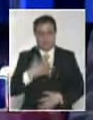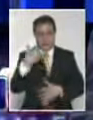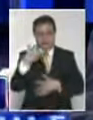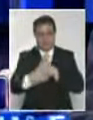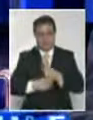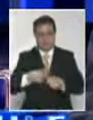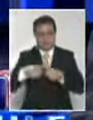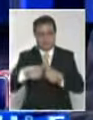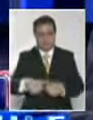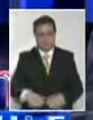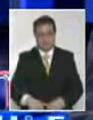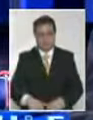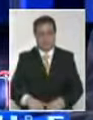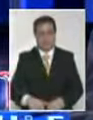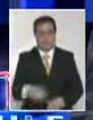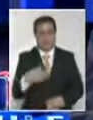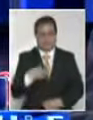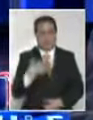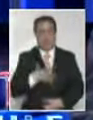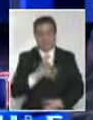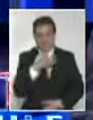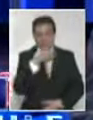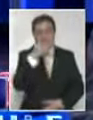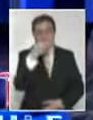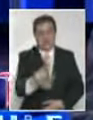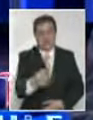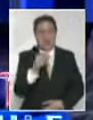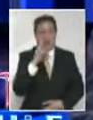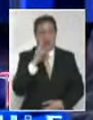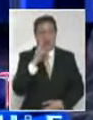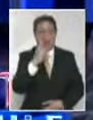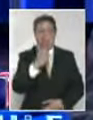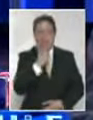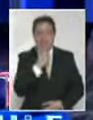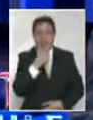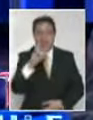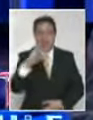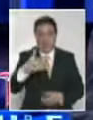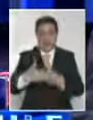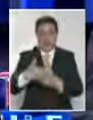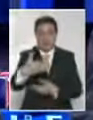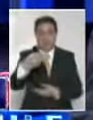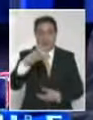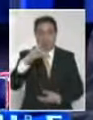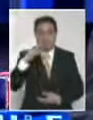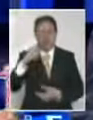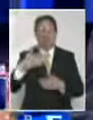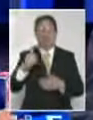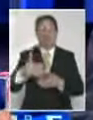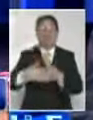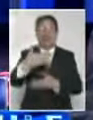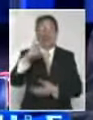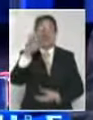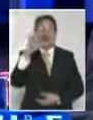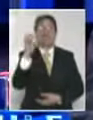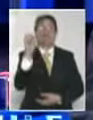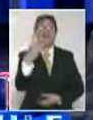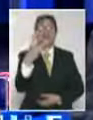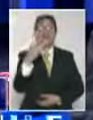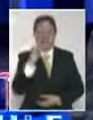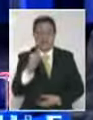Pasé por todos los cargos. Y quiero decir que hubo periodistas del Mercurio, del diario La Tercera, que eran como, y de algunos canales de